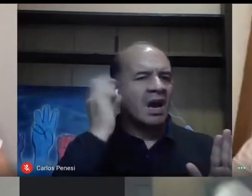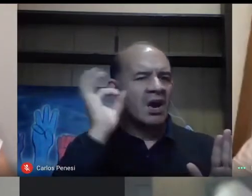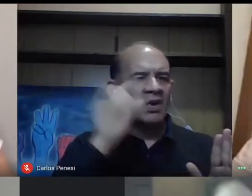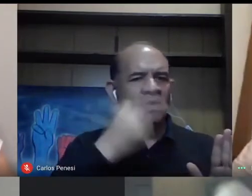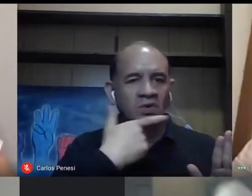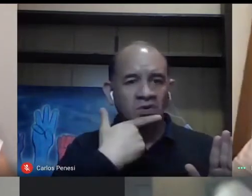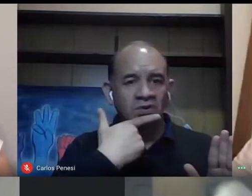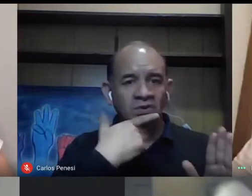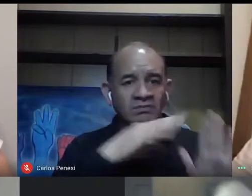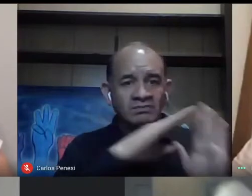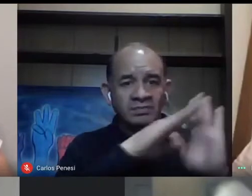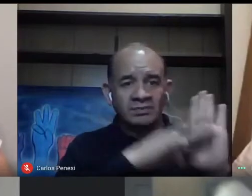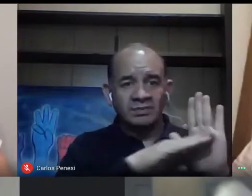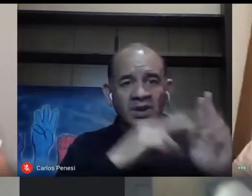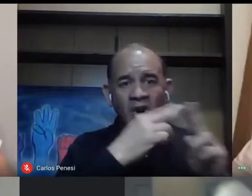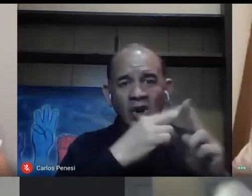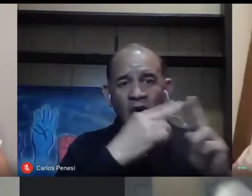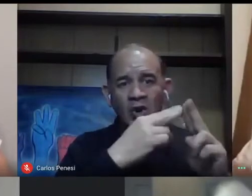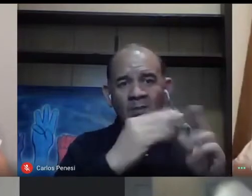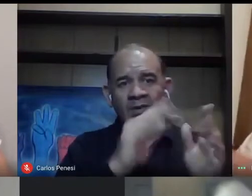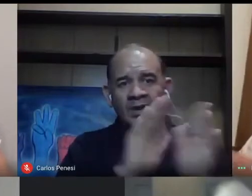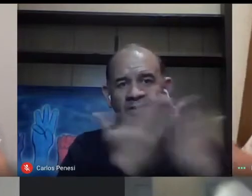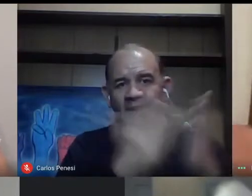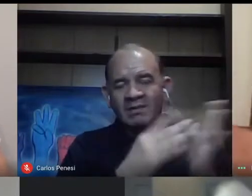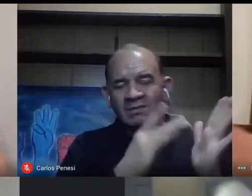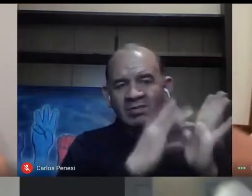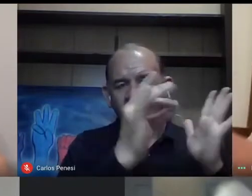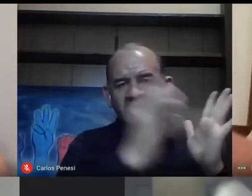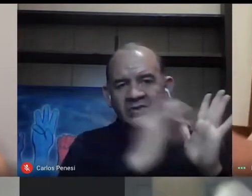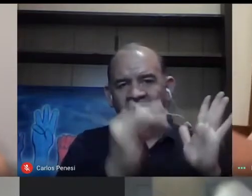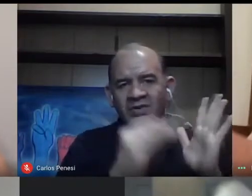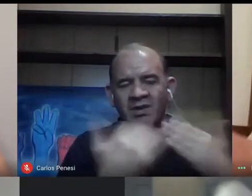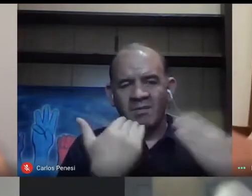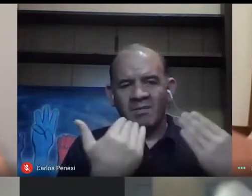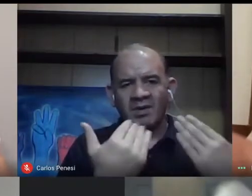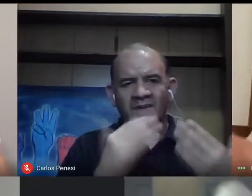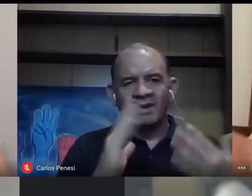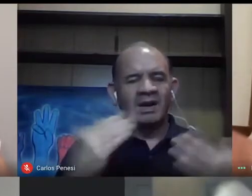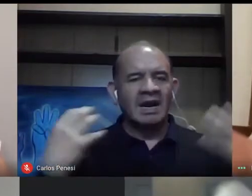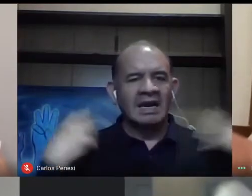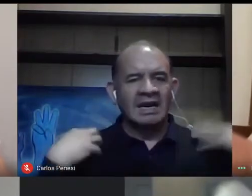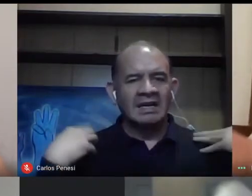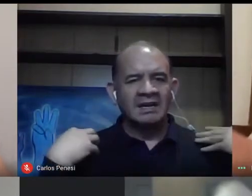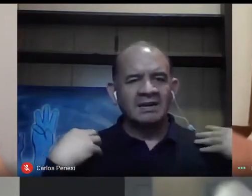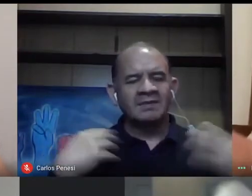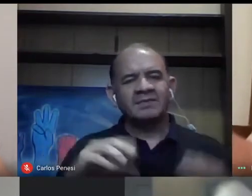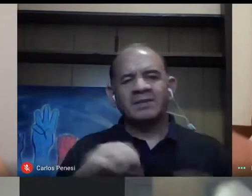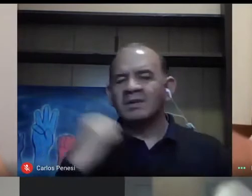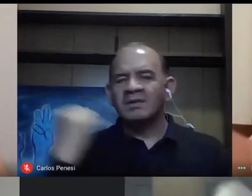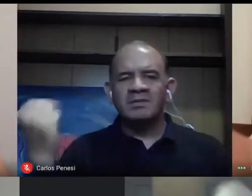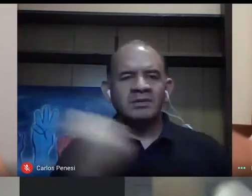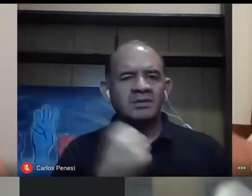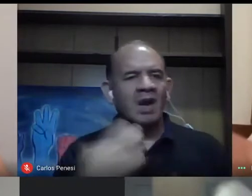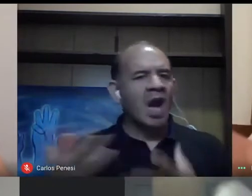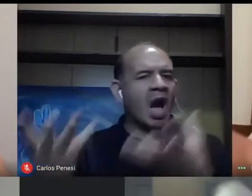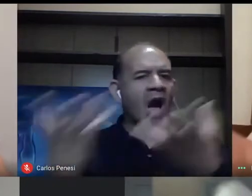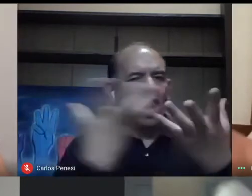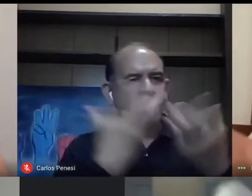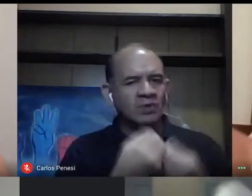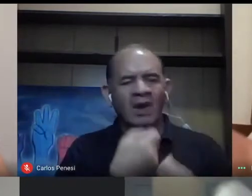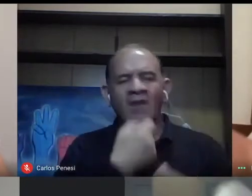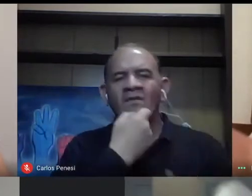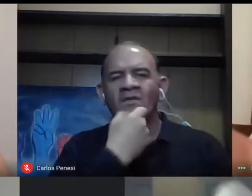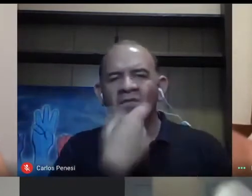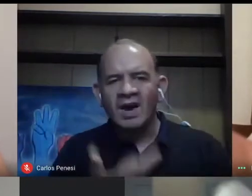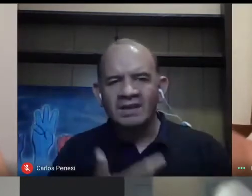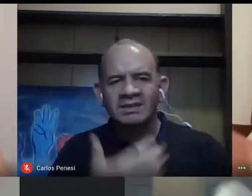sumar una organización especializada como la Biblioteca Nacional, no perdamos de vista que el catálogo es una parte que tiene que ser accesible, que tiene que